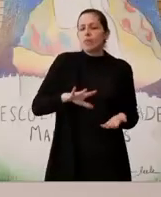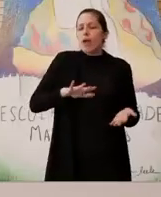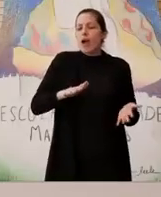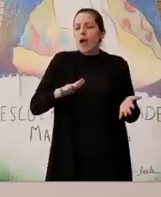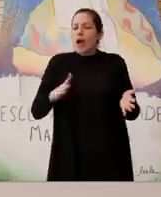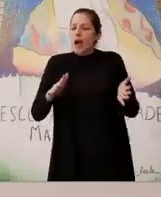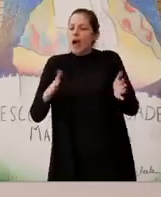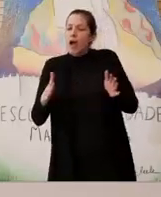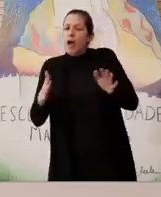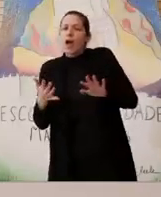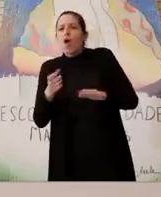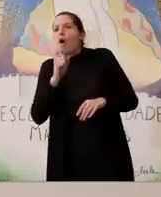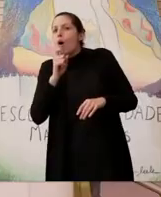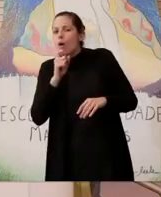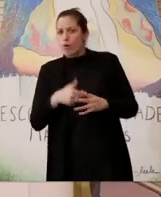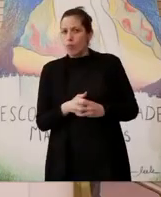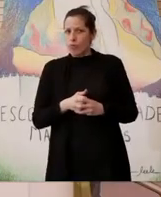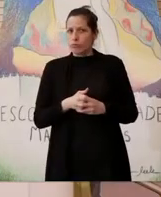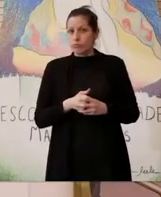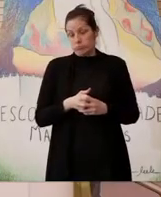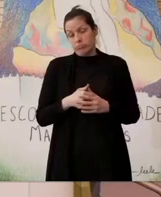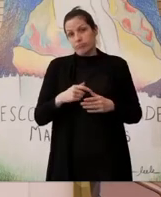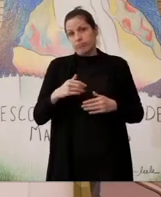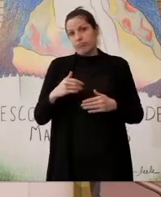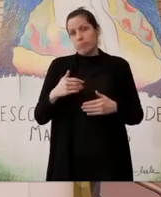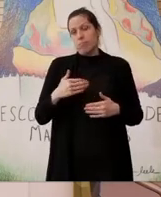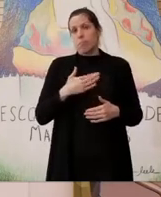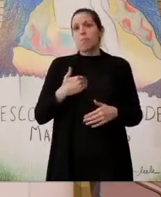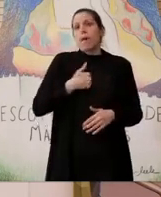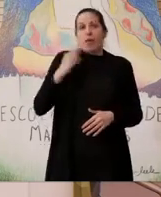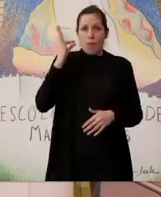Cómo bebes que fue mudando a presencia de muller